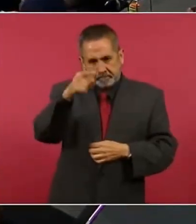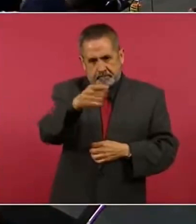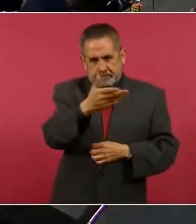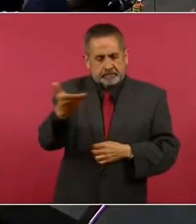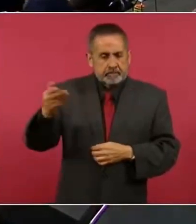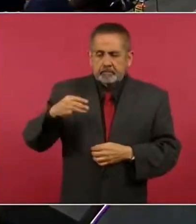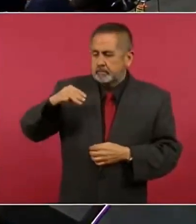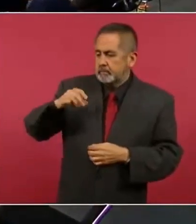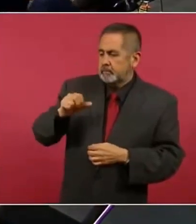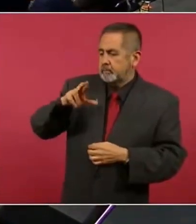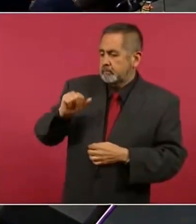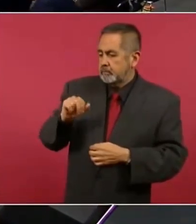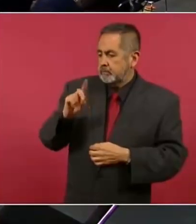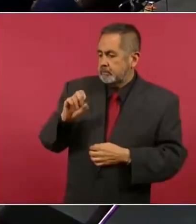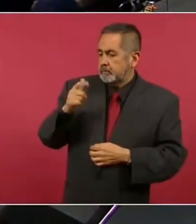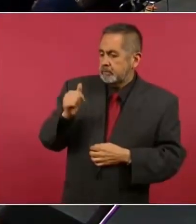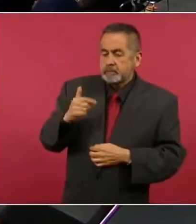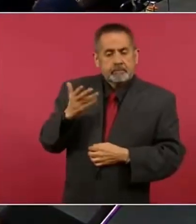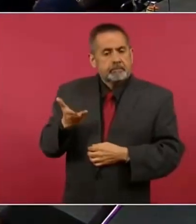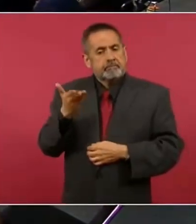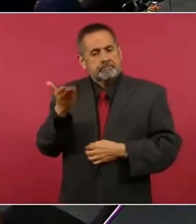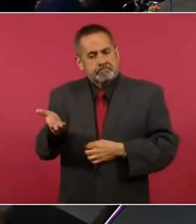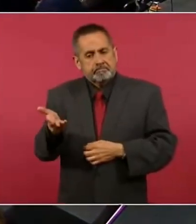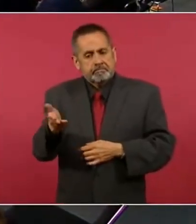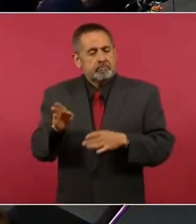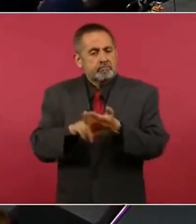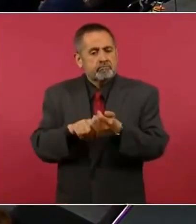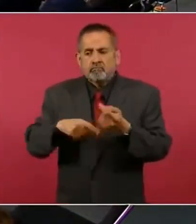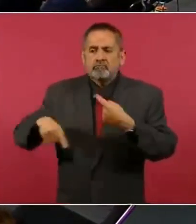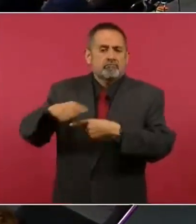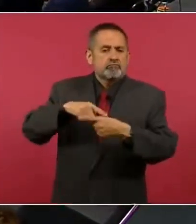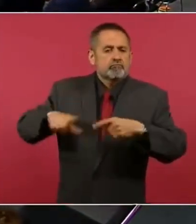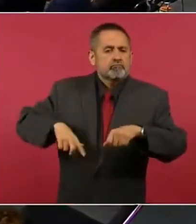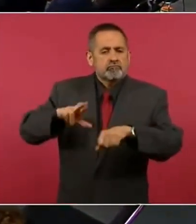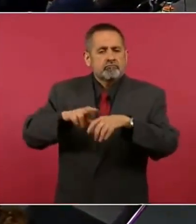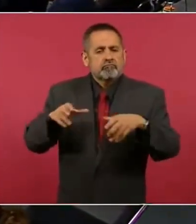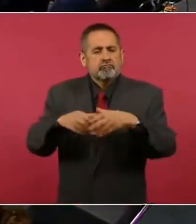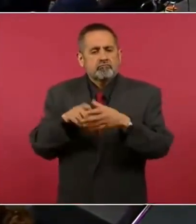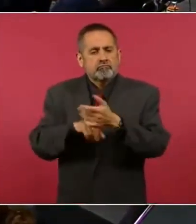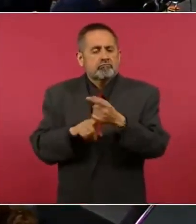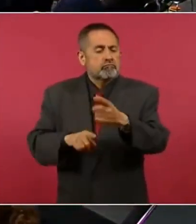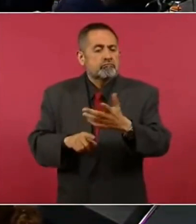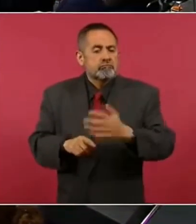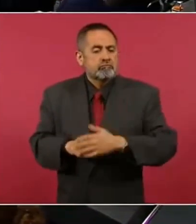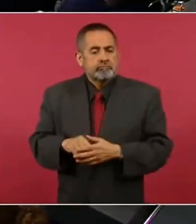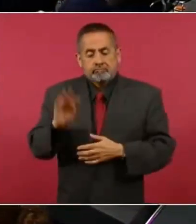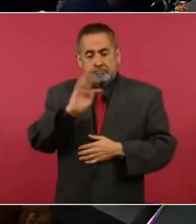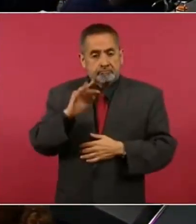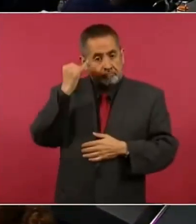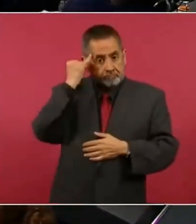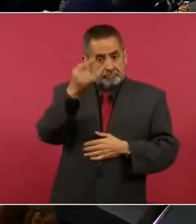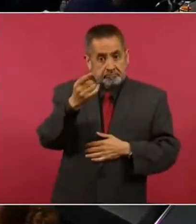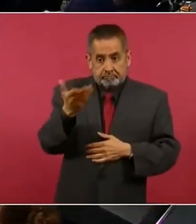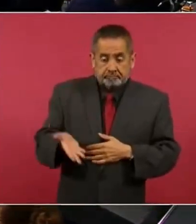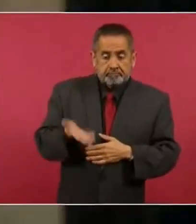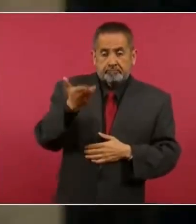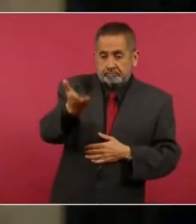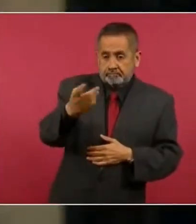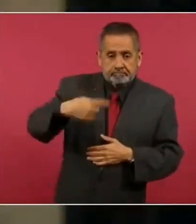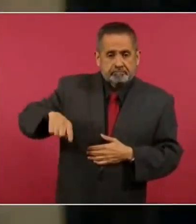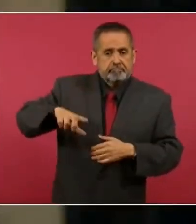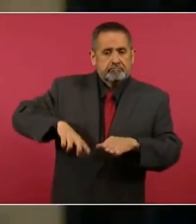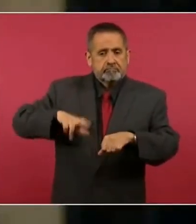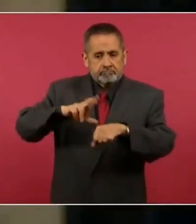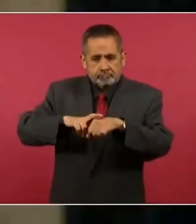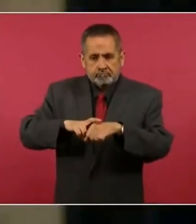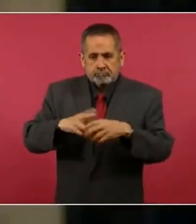que Mario Delgado pida que lo que pidió a los gobernadores, perdón? Y si usted les pediría a los gobernadores